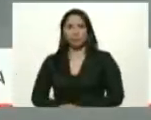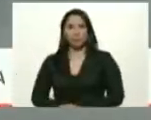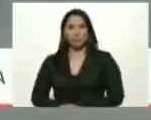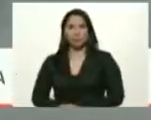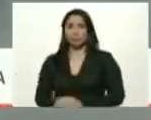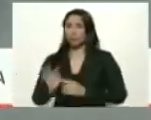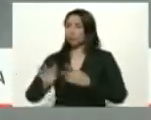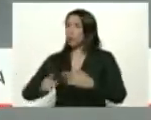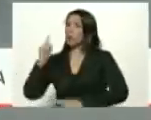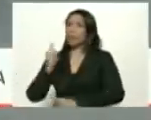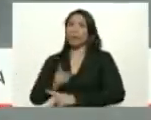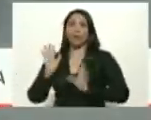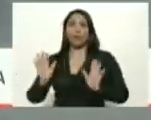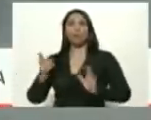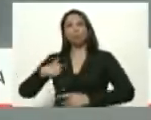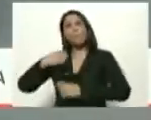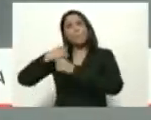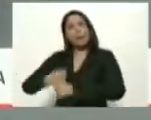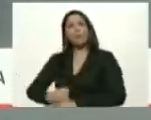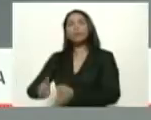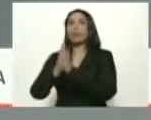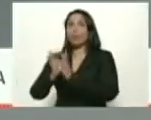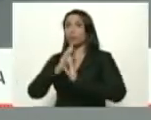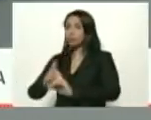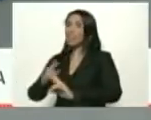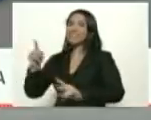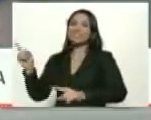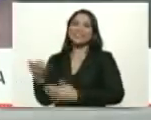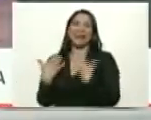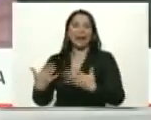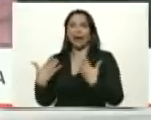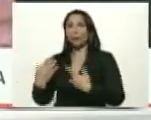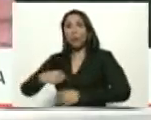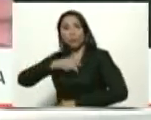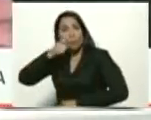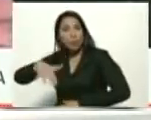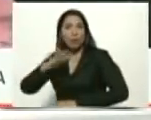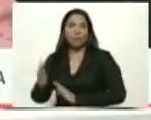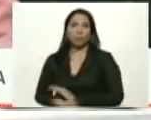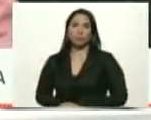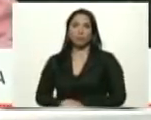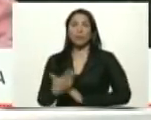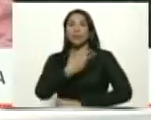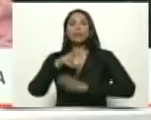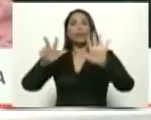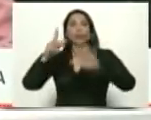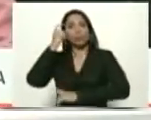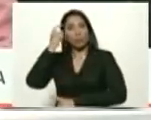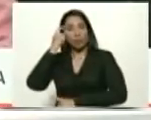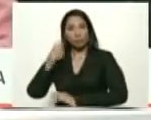funcione. Espero resultados para nuestro pueblo. Bueno, 38 días,